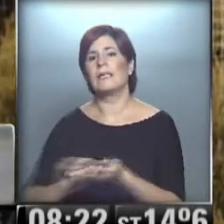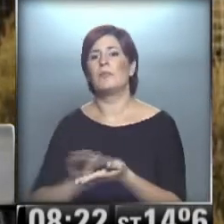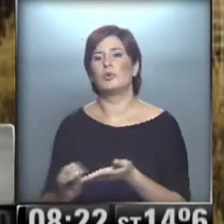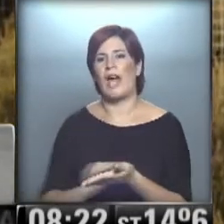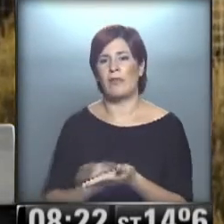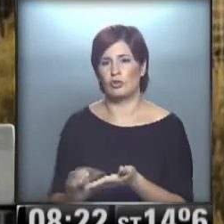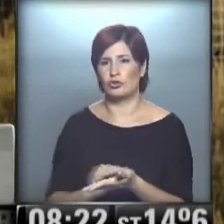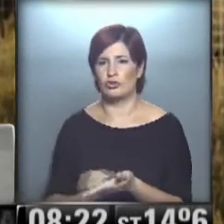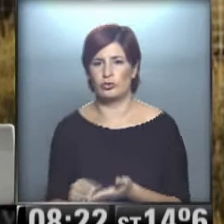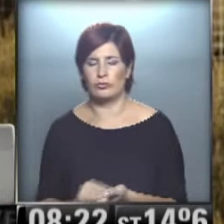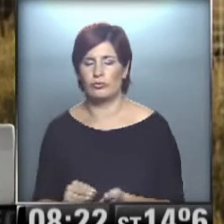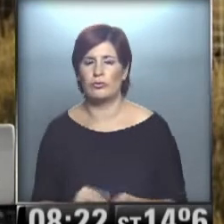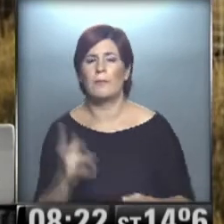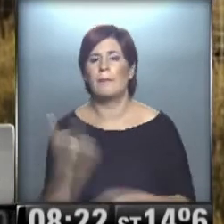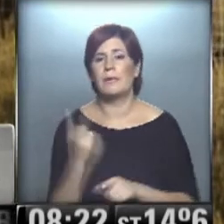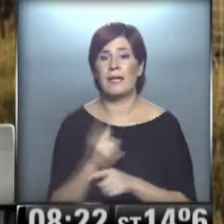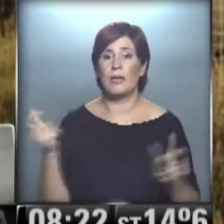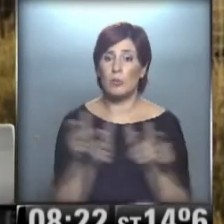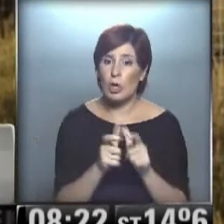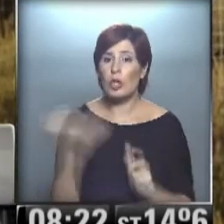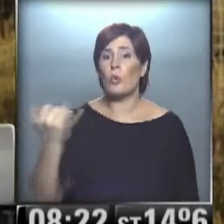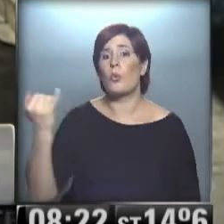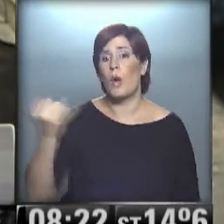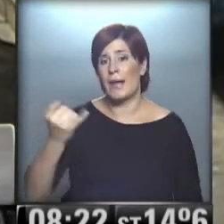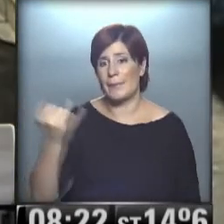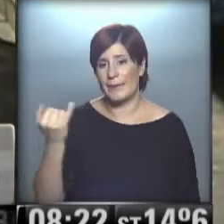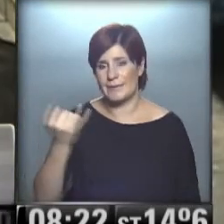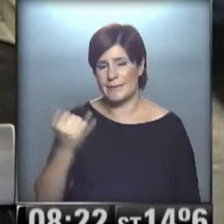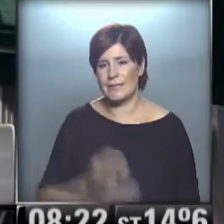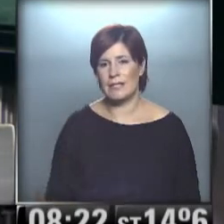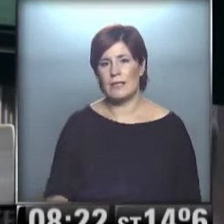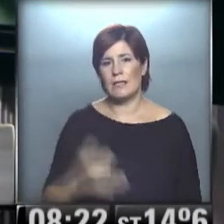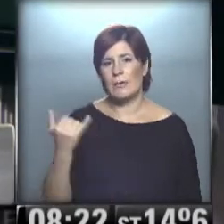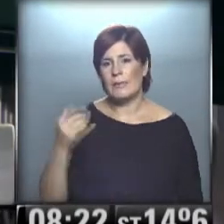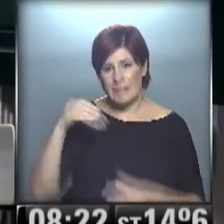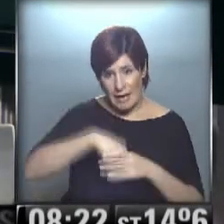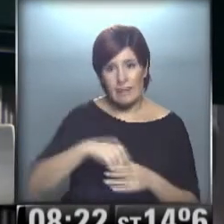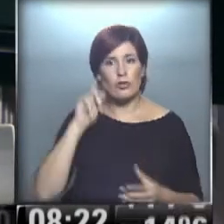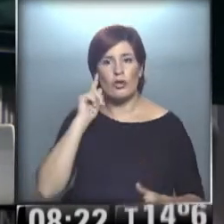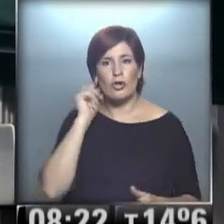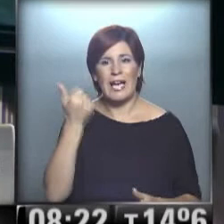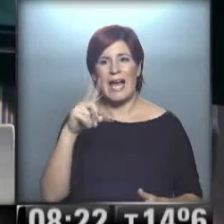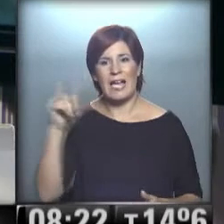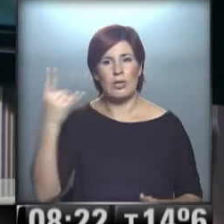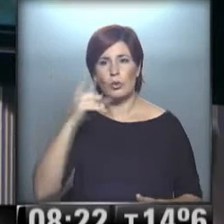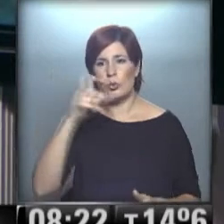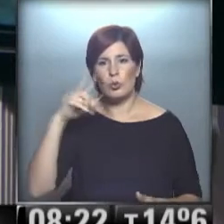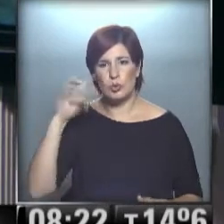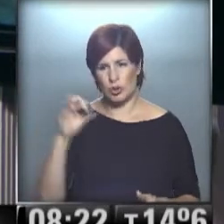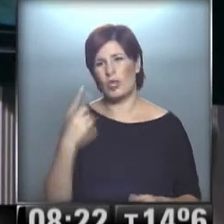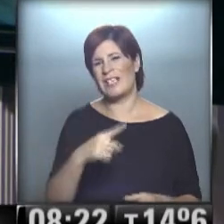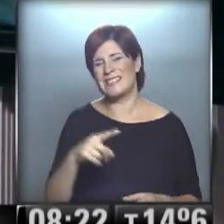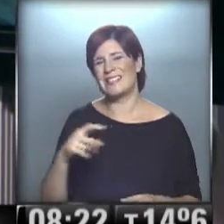pero primera reunión el próximo día jueves con la presencia de gallucio quien es el ceo de la empresa y pf